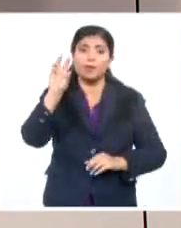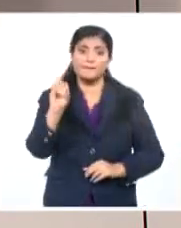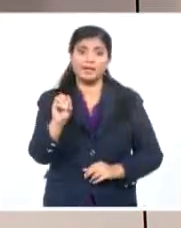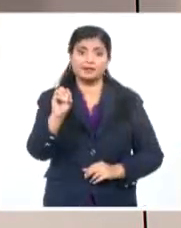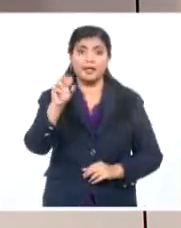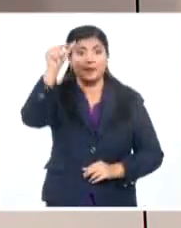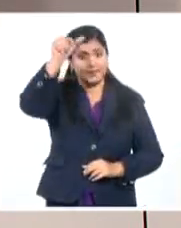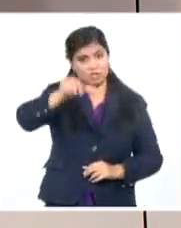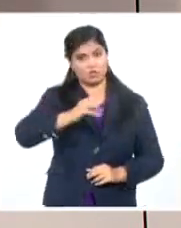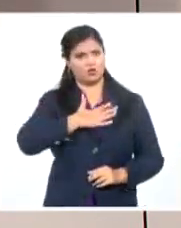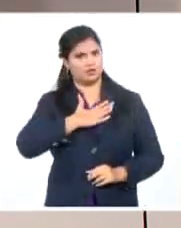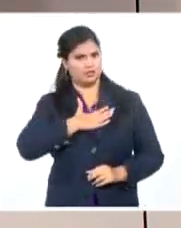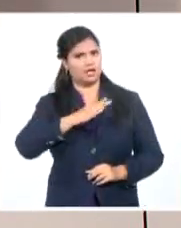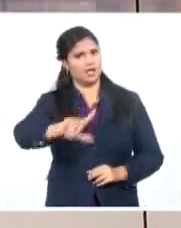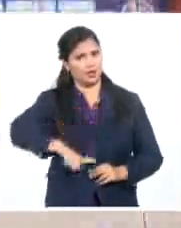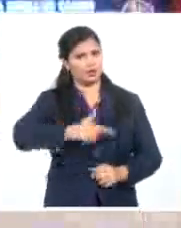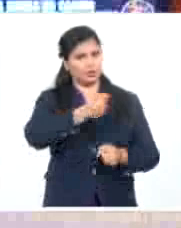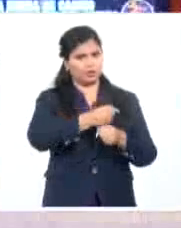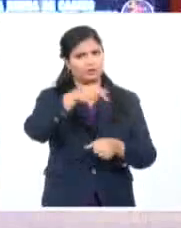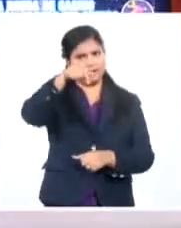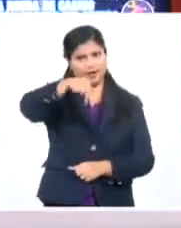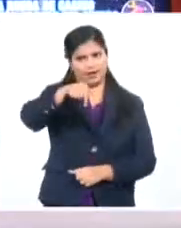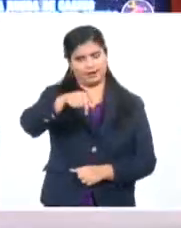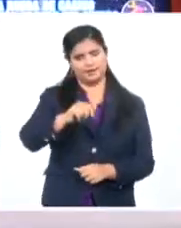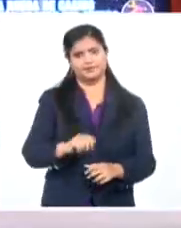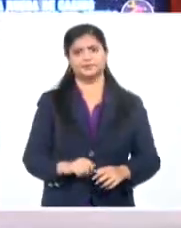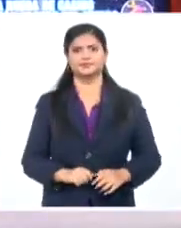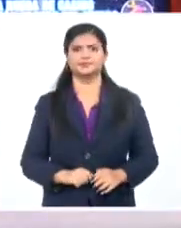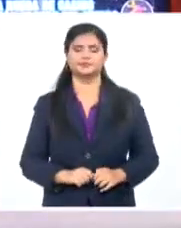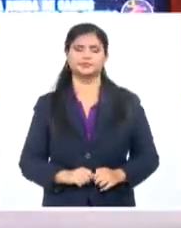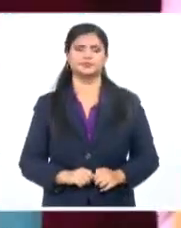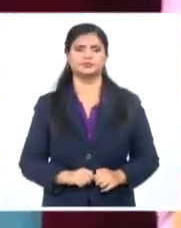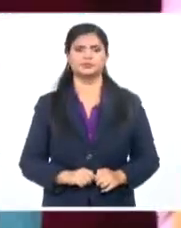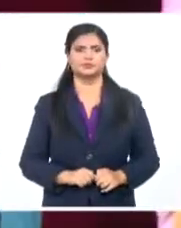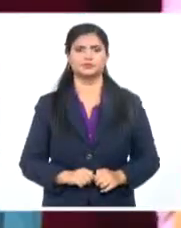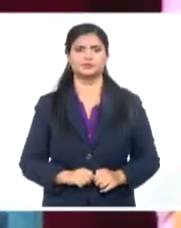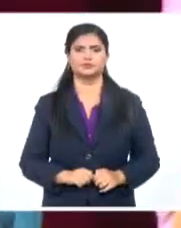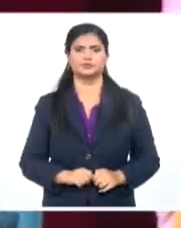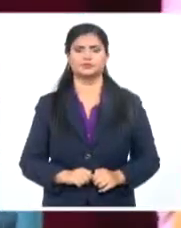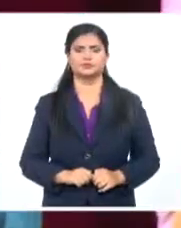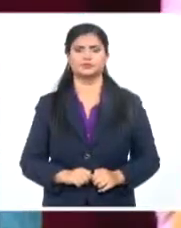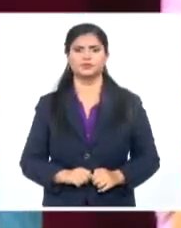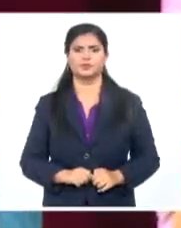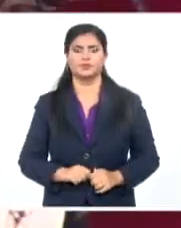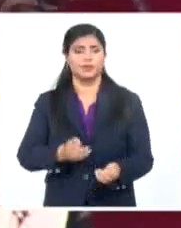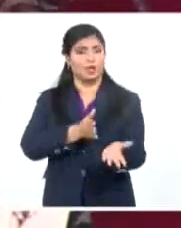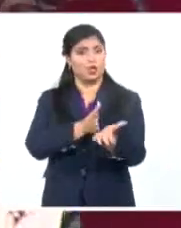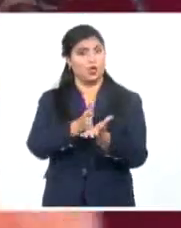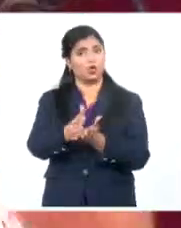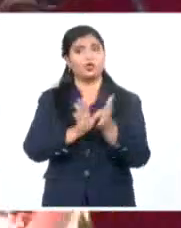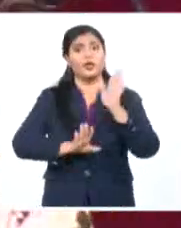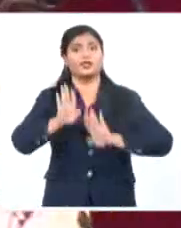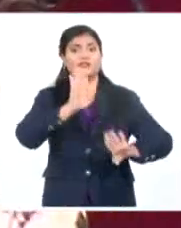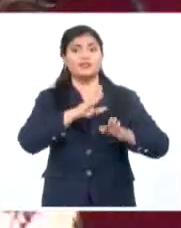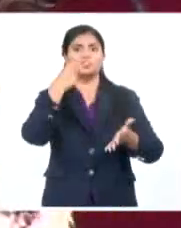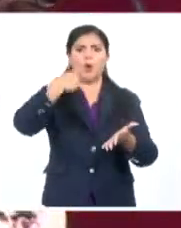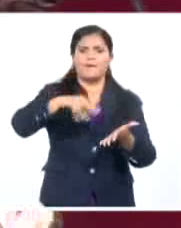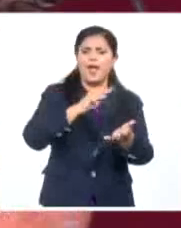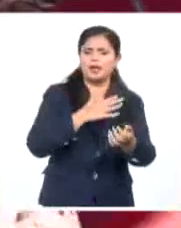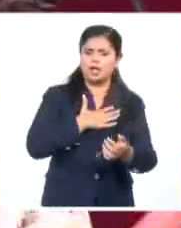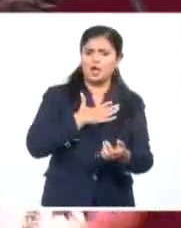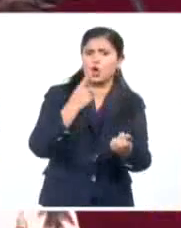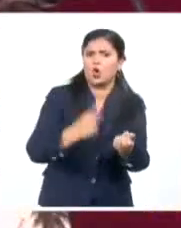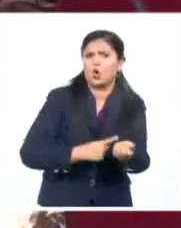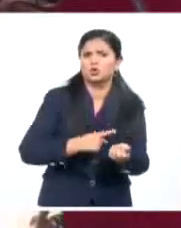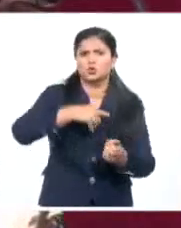personalidades de la cultura por rescatar la popularidad de la rueda de casino en Cuba abogaron artistas y personalidades